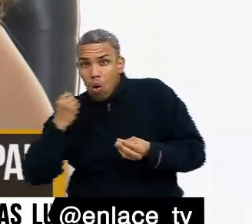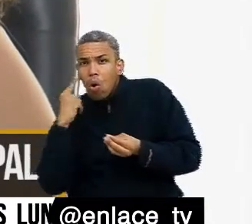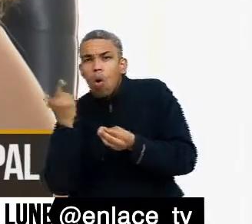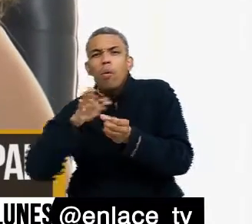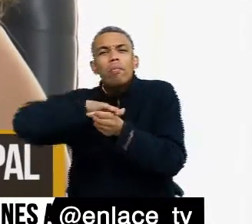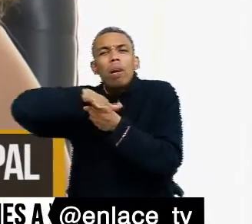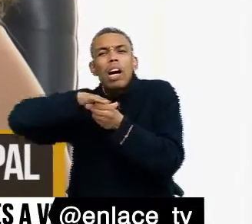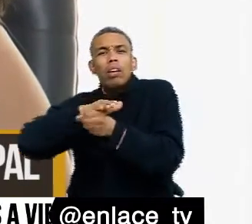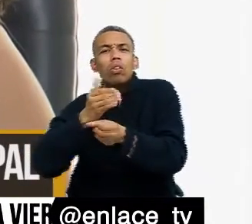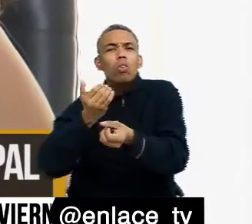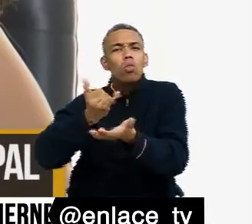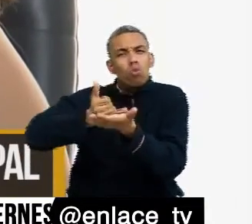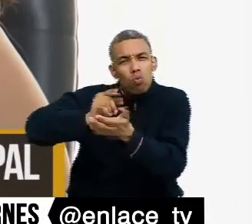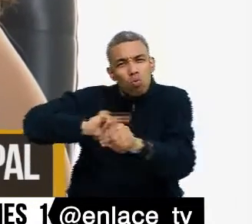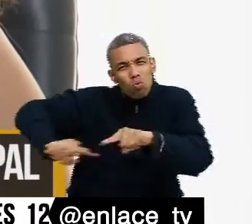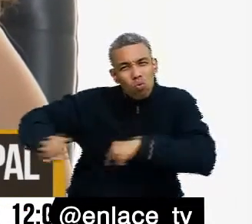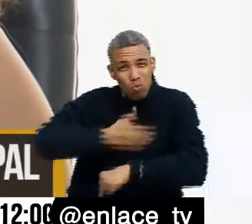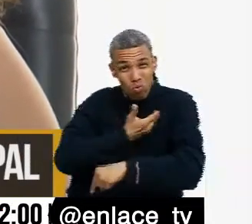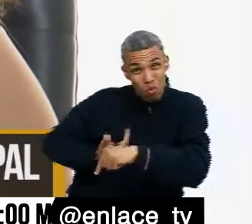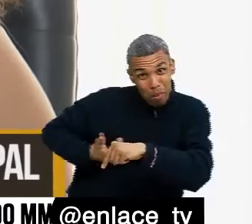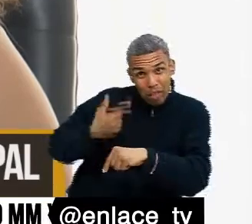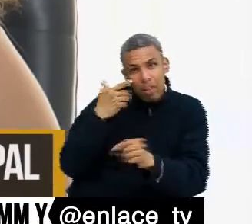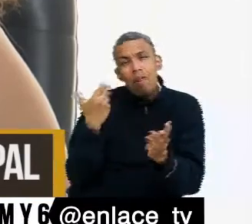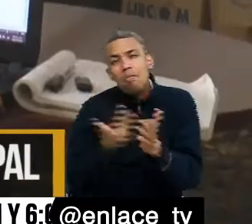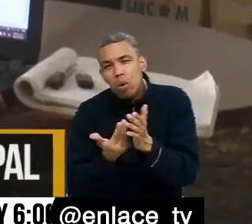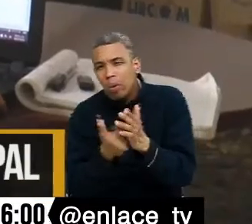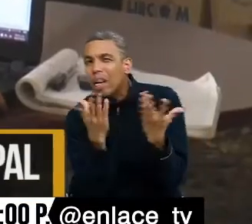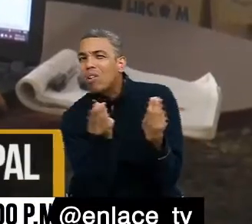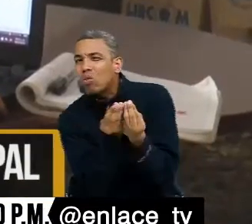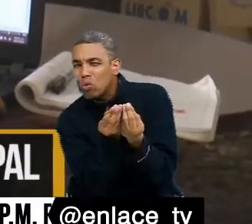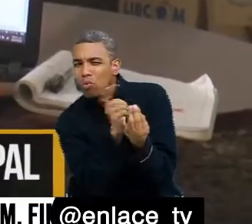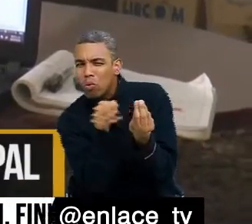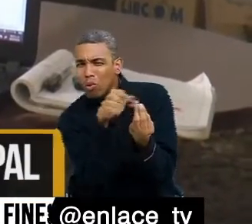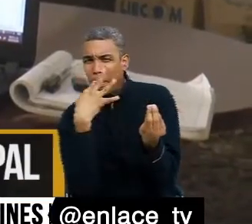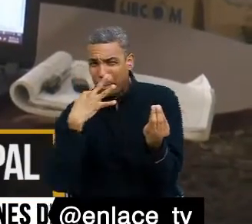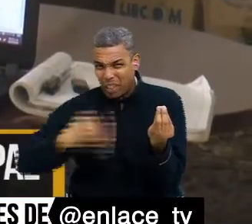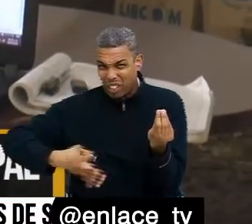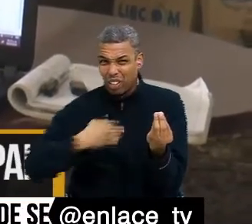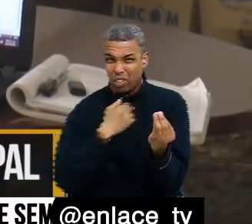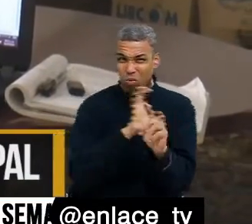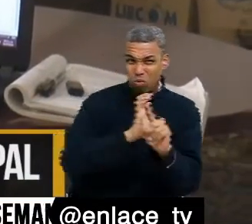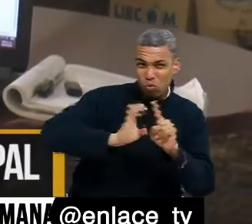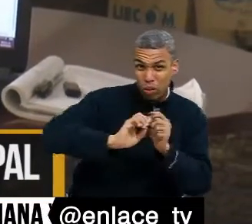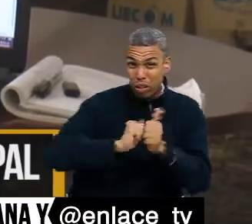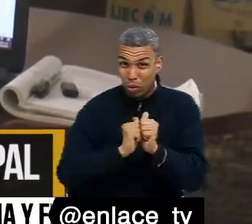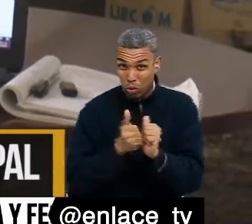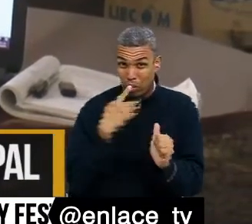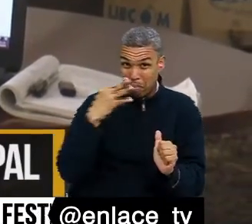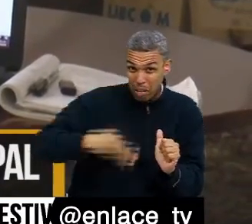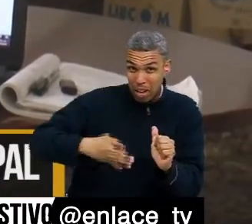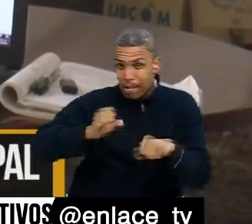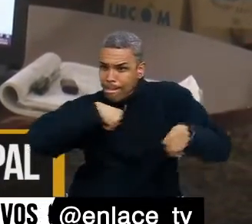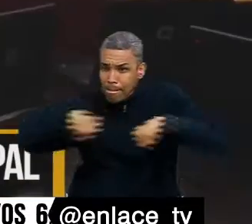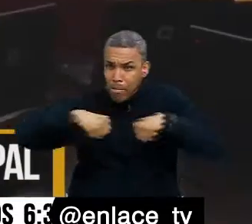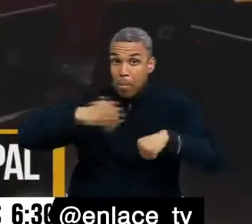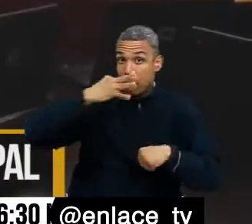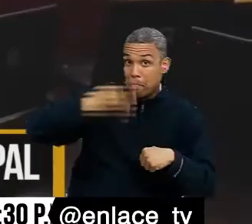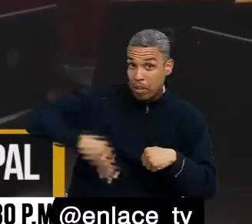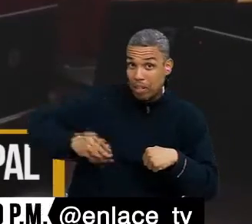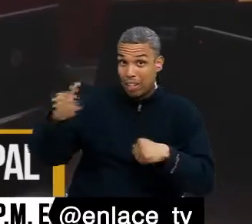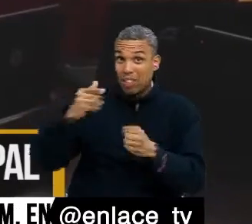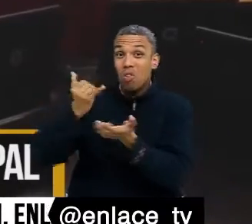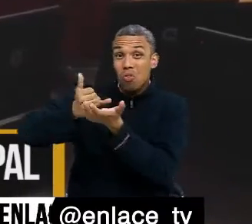viene desarrollando en los diferentes ámbitos culturales, sociales, deportivos, políticos, iniciativas